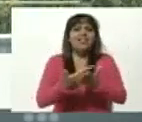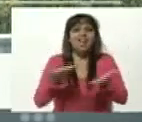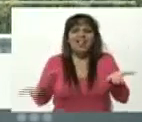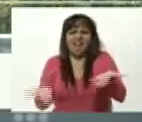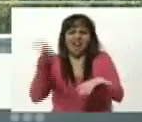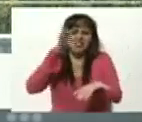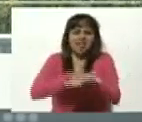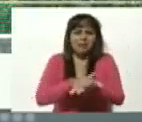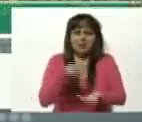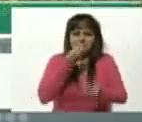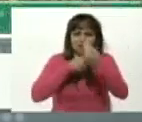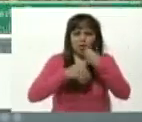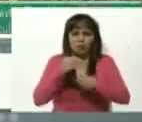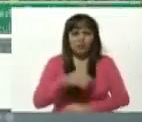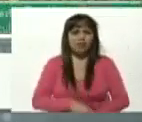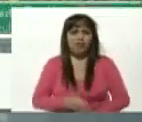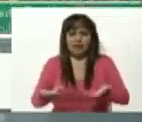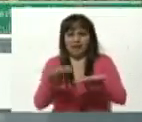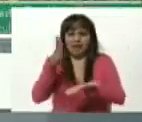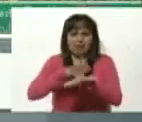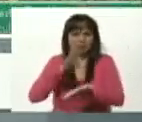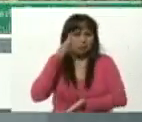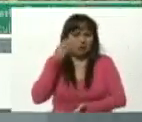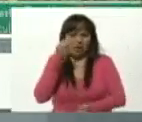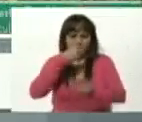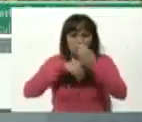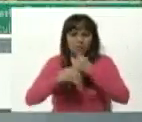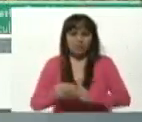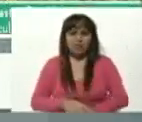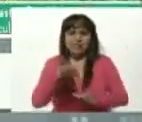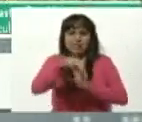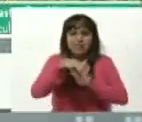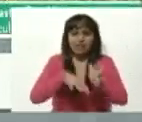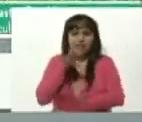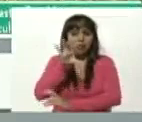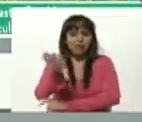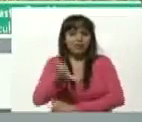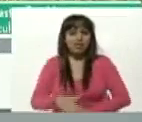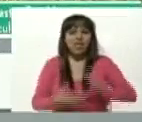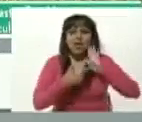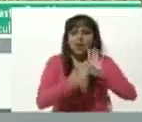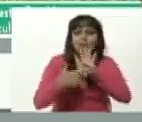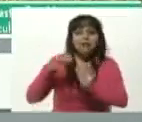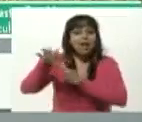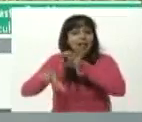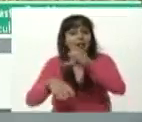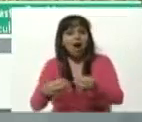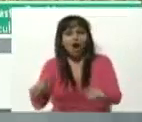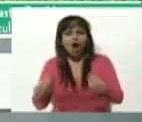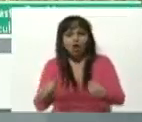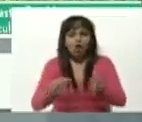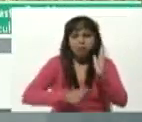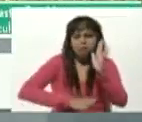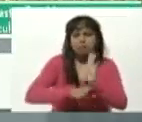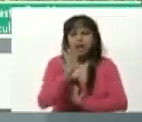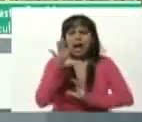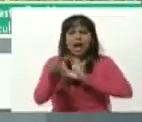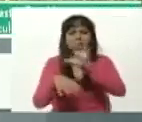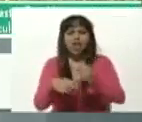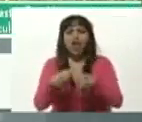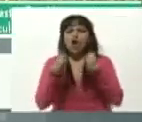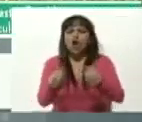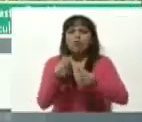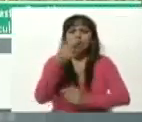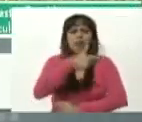se comen, Cultivando Patria. ¿Ah? Y además muestran los animalitos, cómo crían los animalitos, cómo la